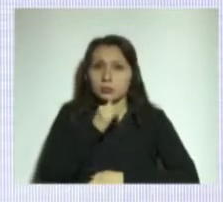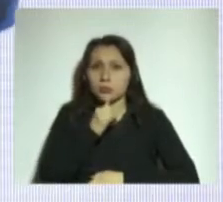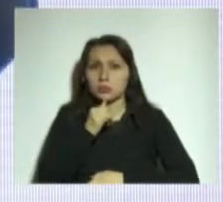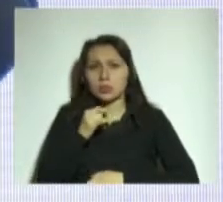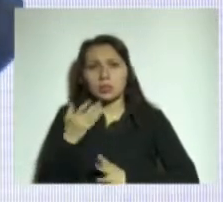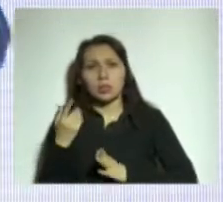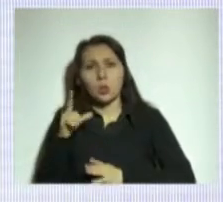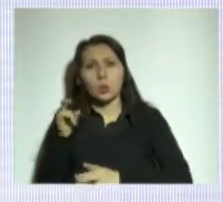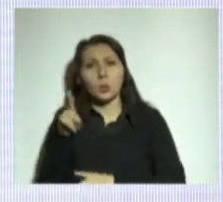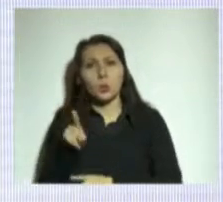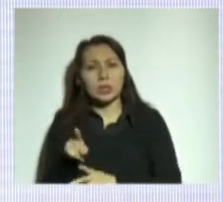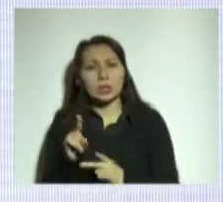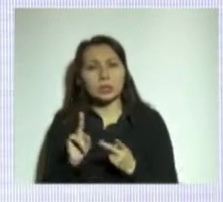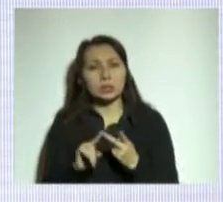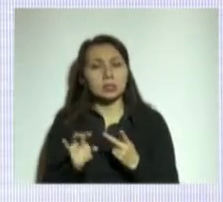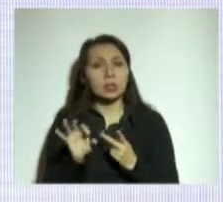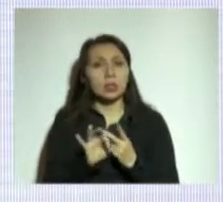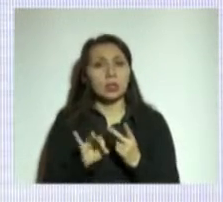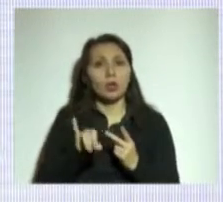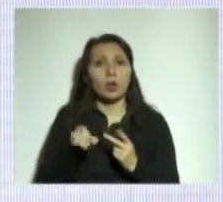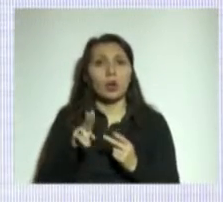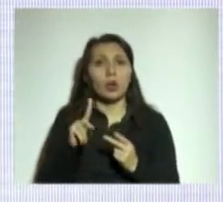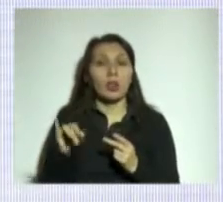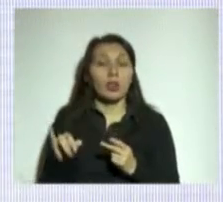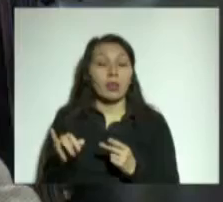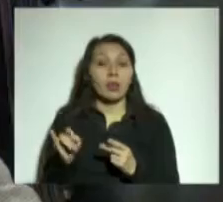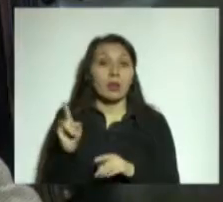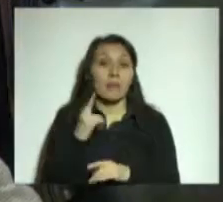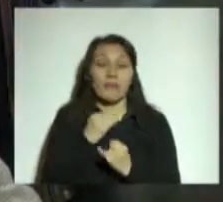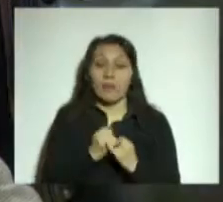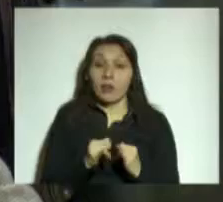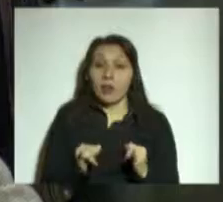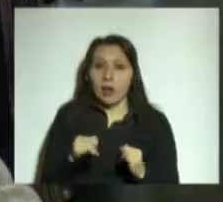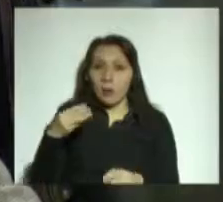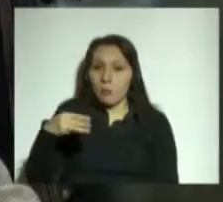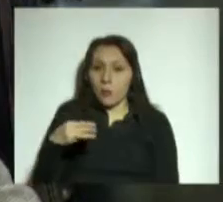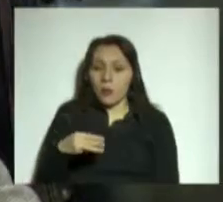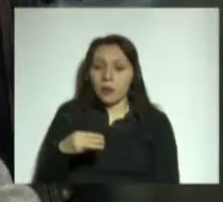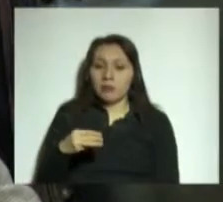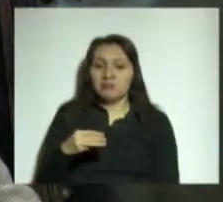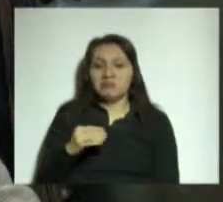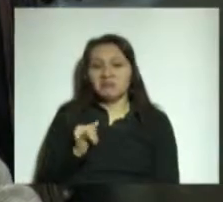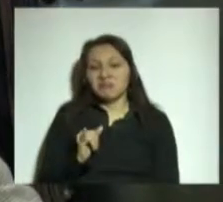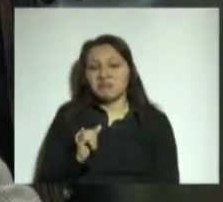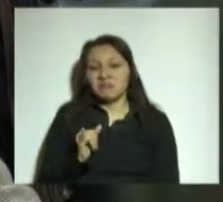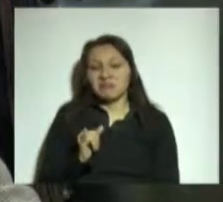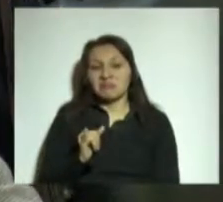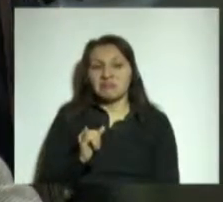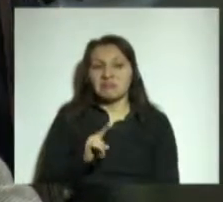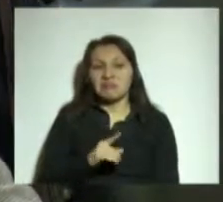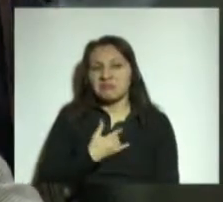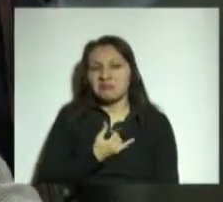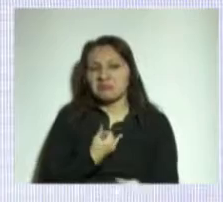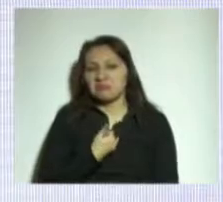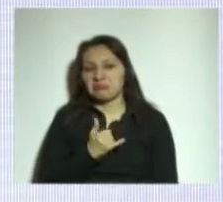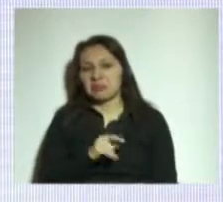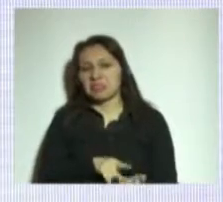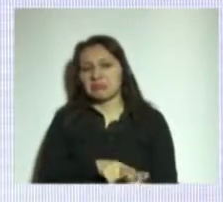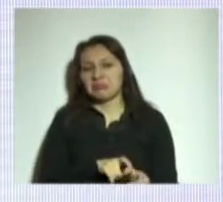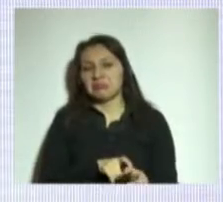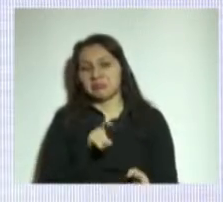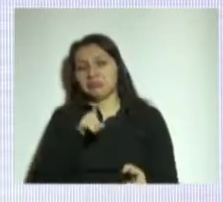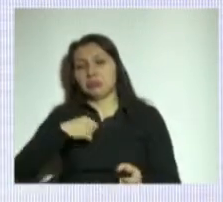o si era Jordi, al final, el municipio, si le da la gana, se retira porque la soberanía está en